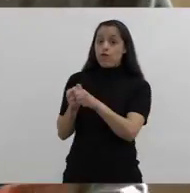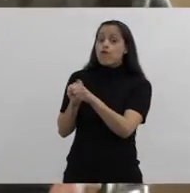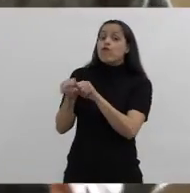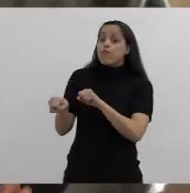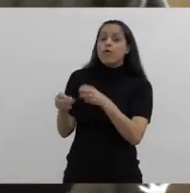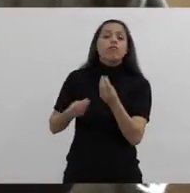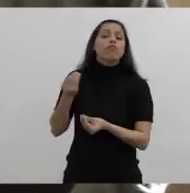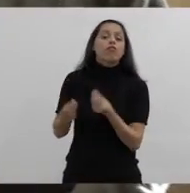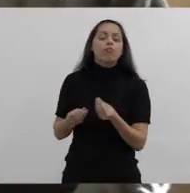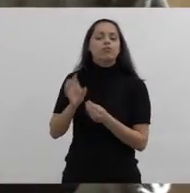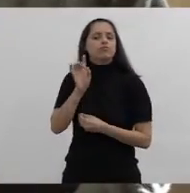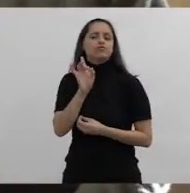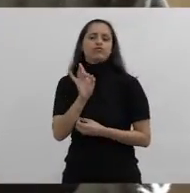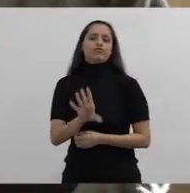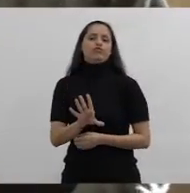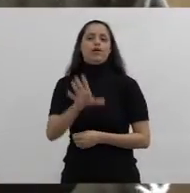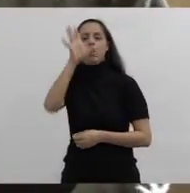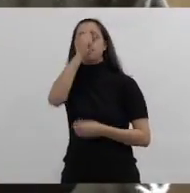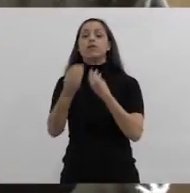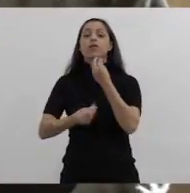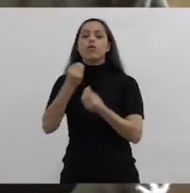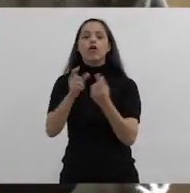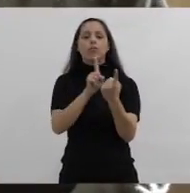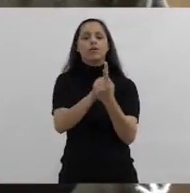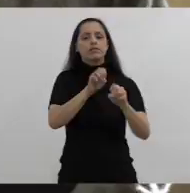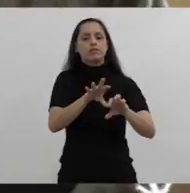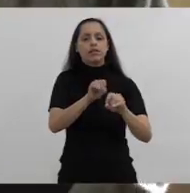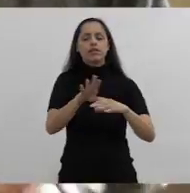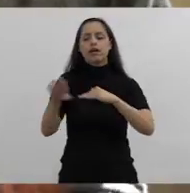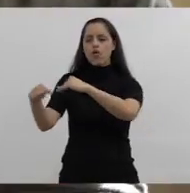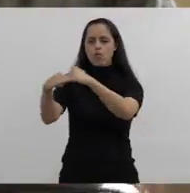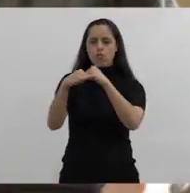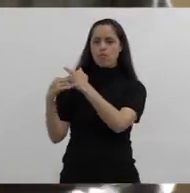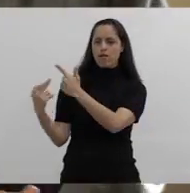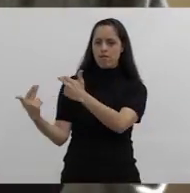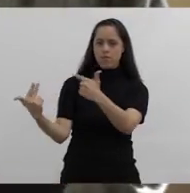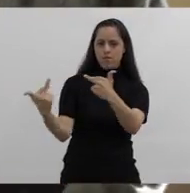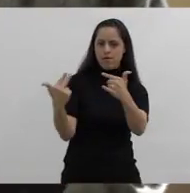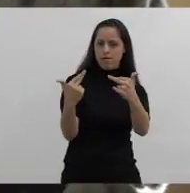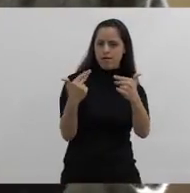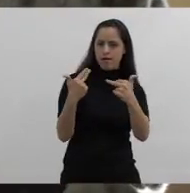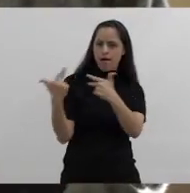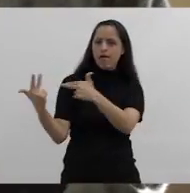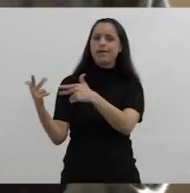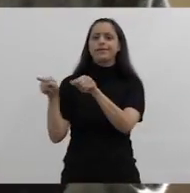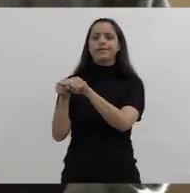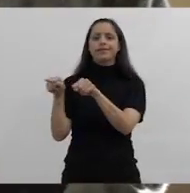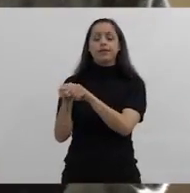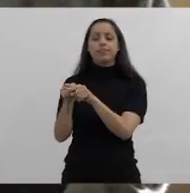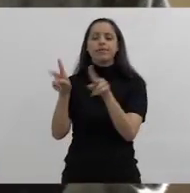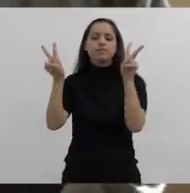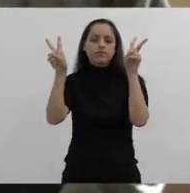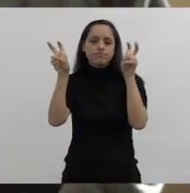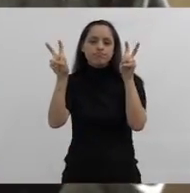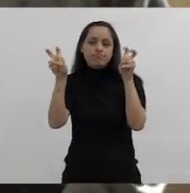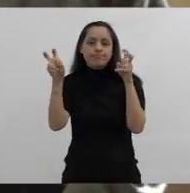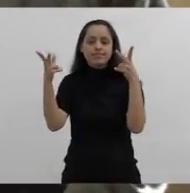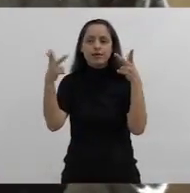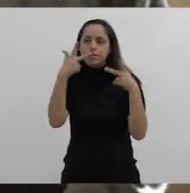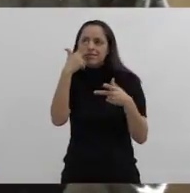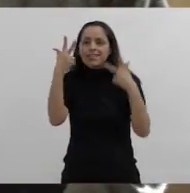está formado para atender grupos homogéneos, que